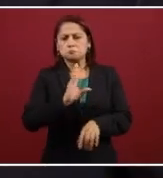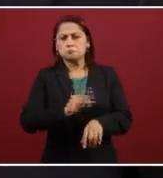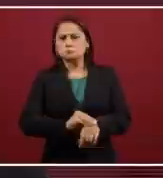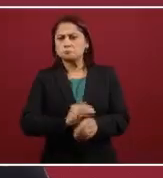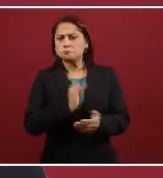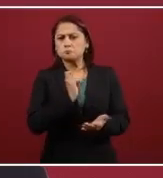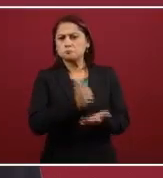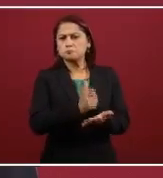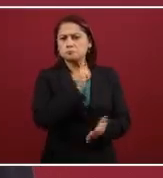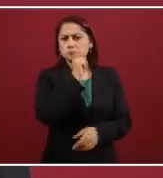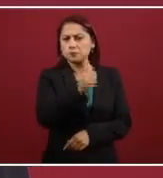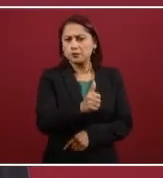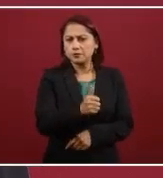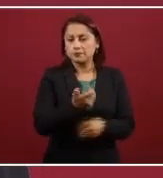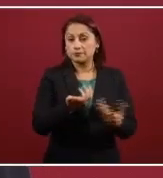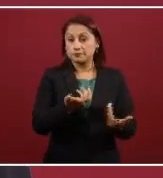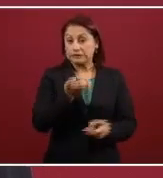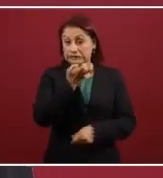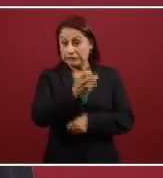del mundo.